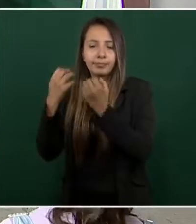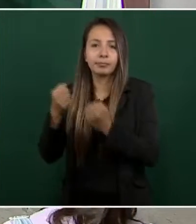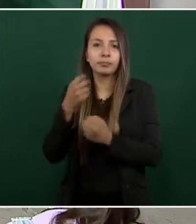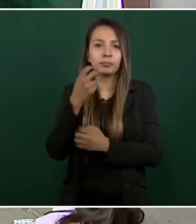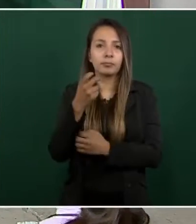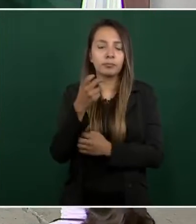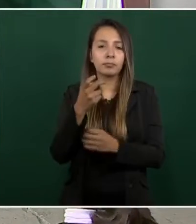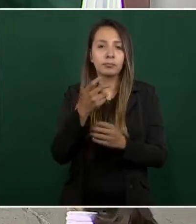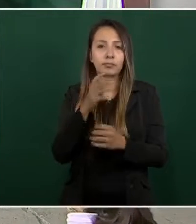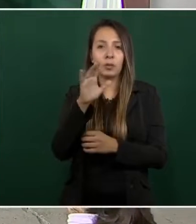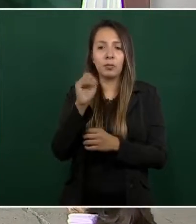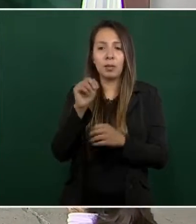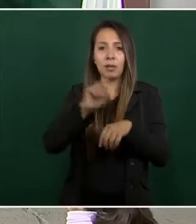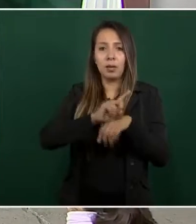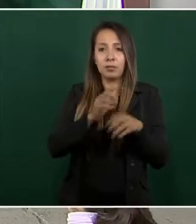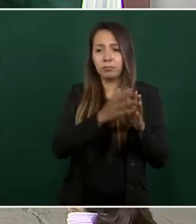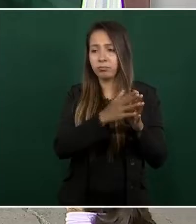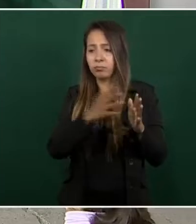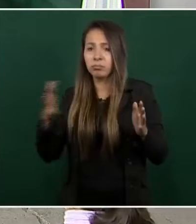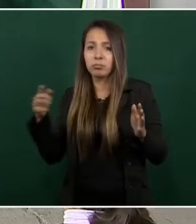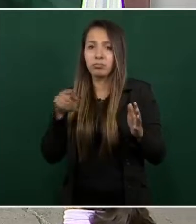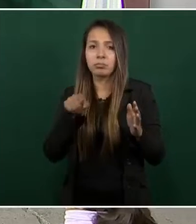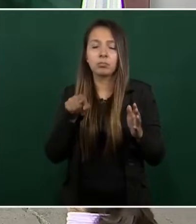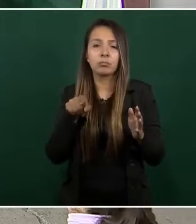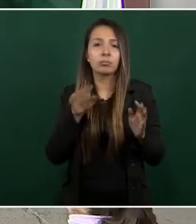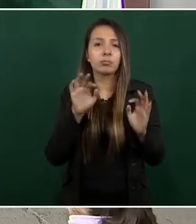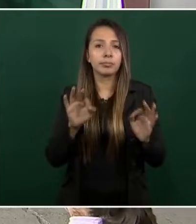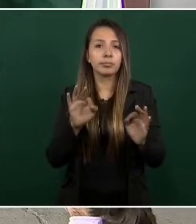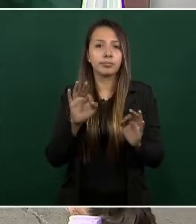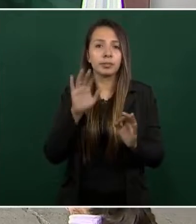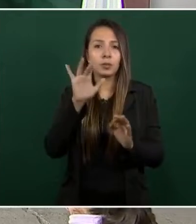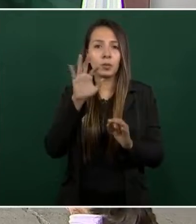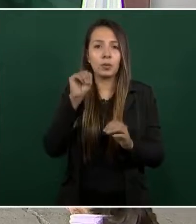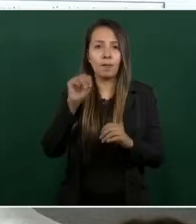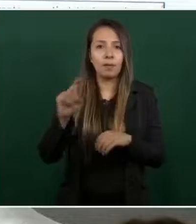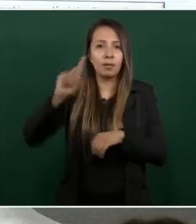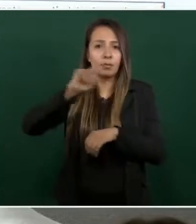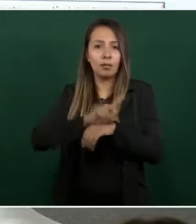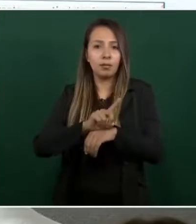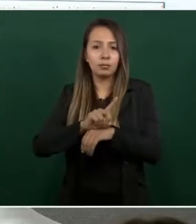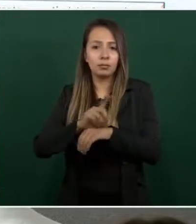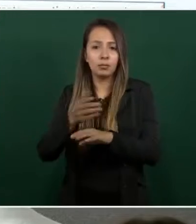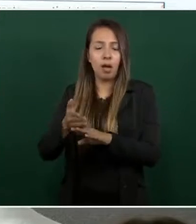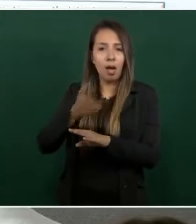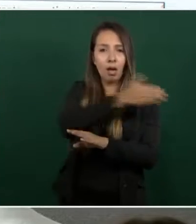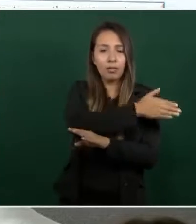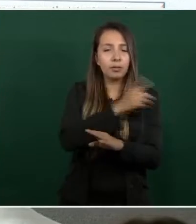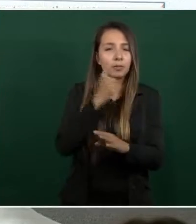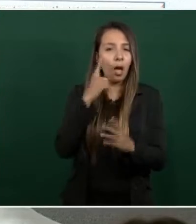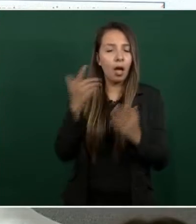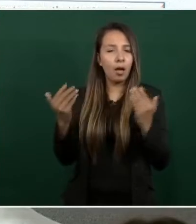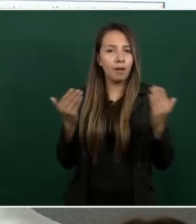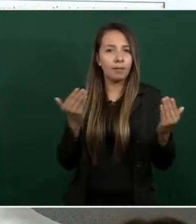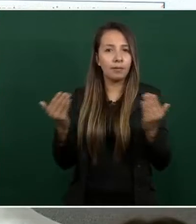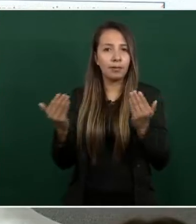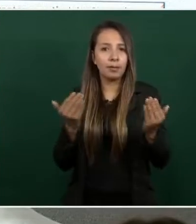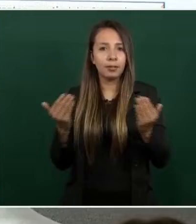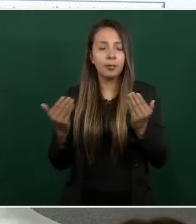de días hicimos una comparación con 59 días atrás, antes de la estrategia, y tenemos